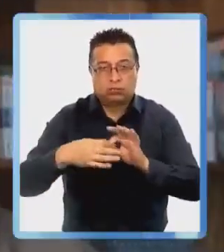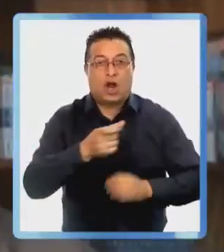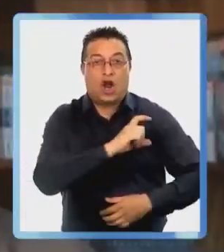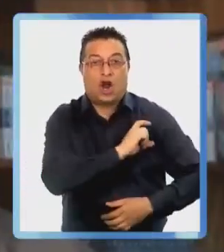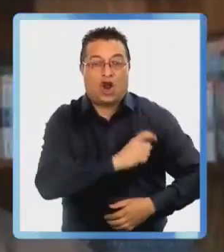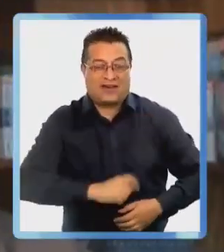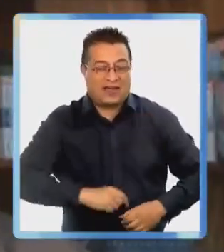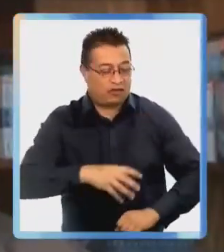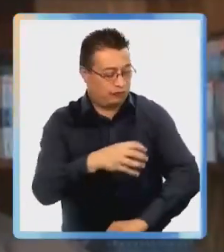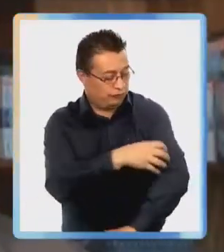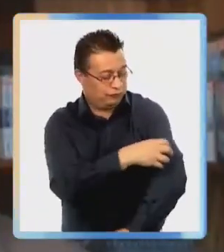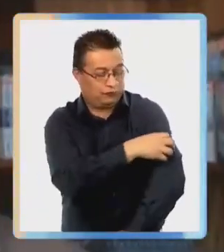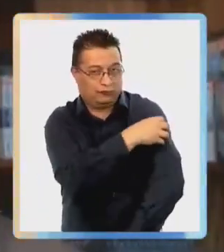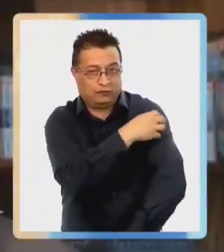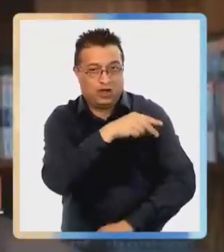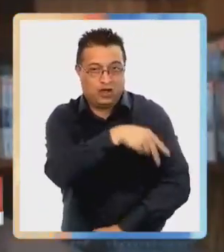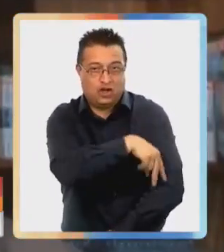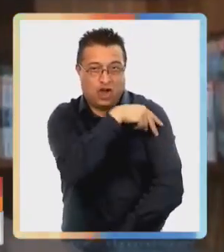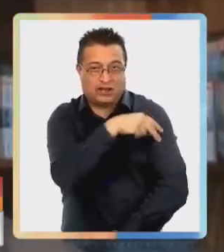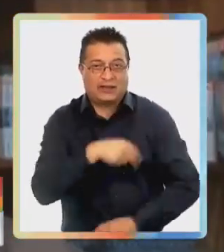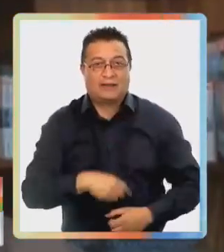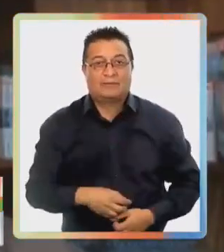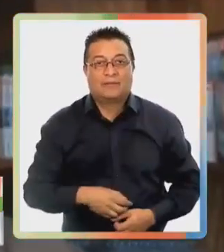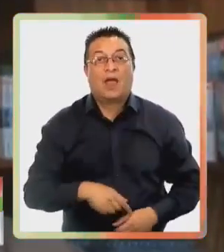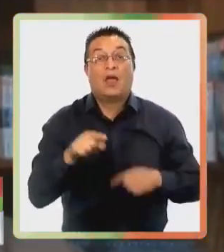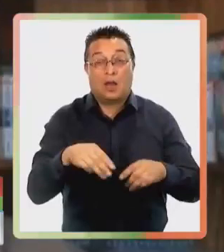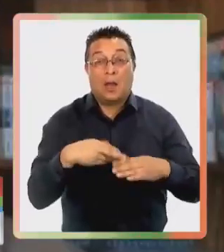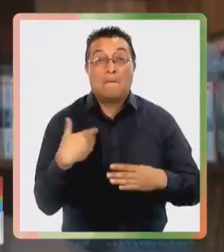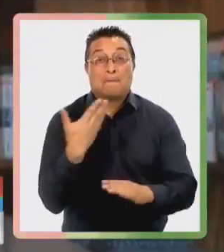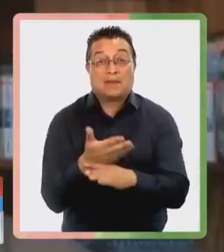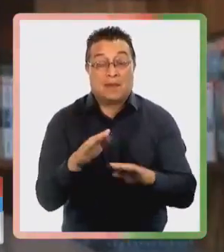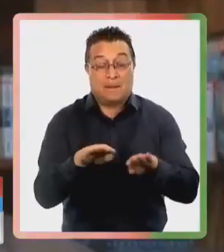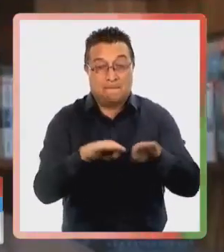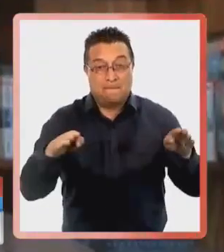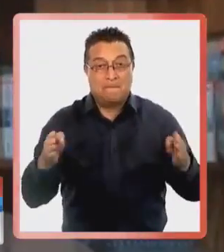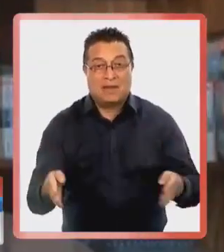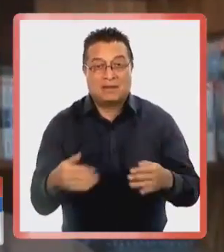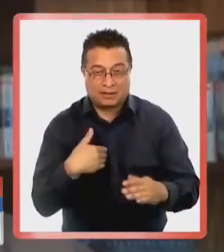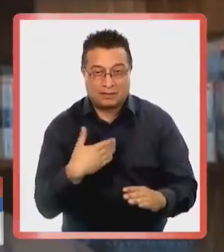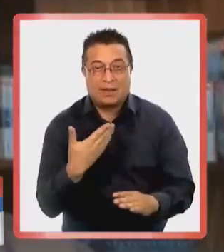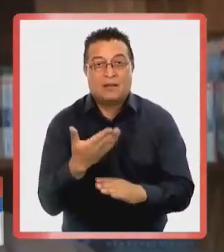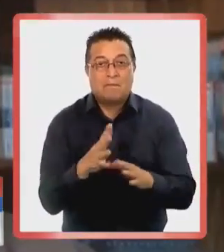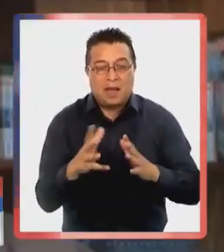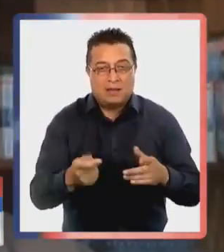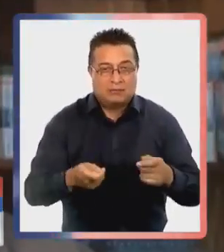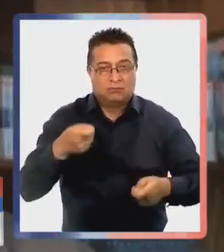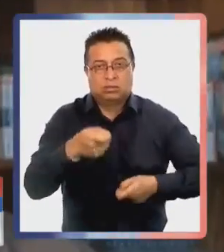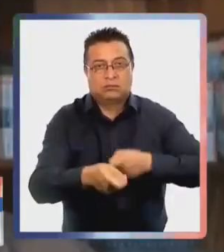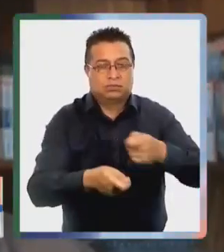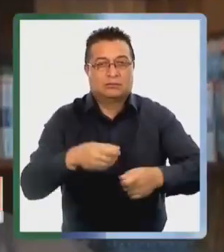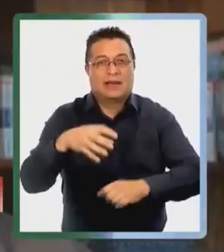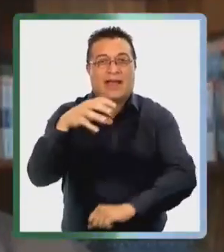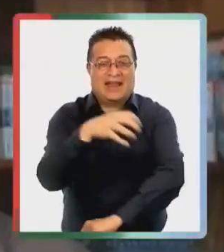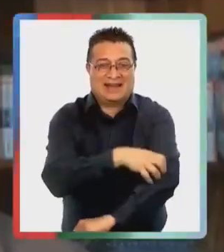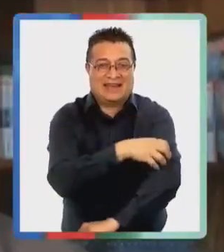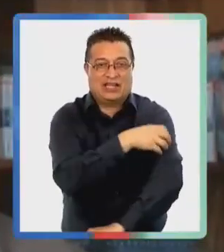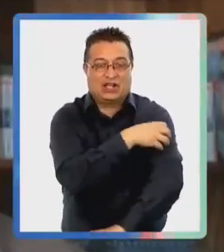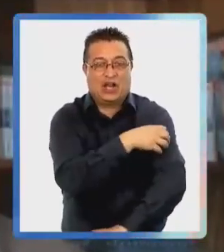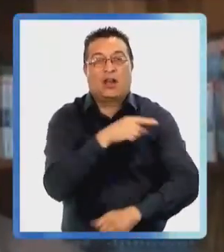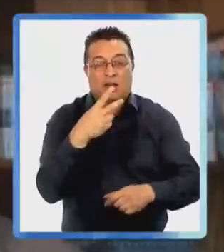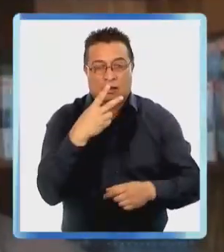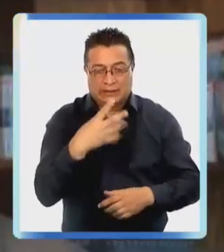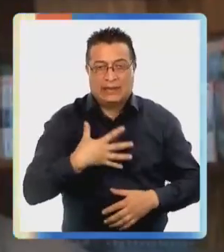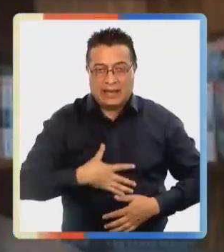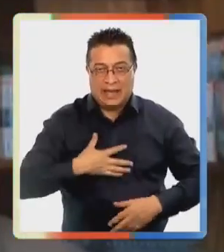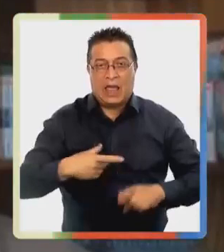una mesa de infraestructura para ir generando mayores inversiones en la región. Queremos también participar en el tema preventivo contra la